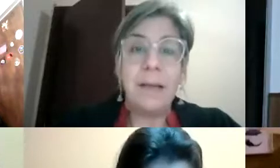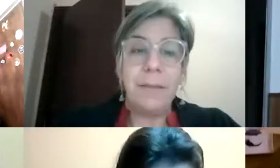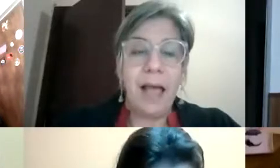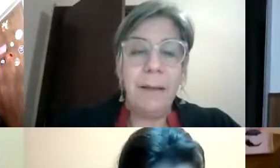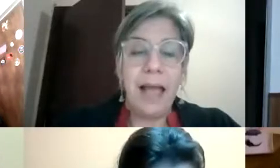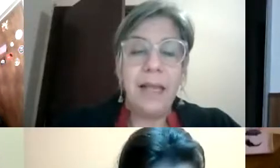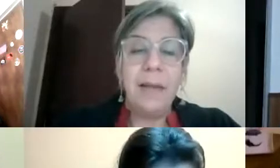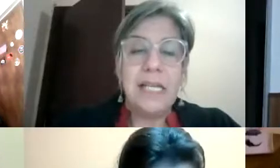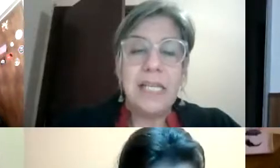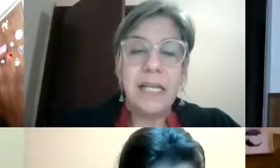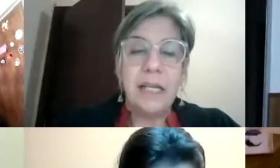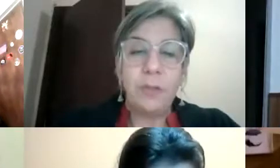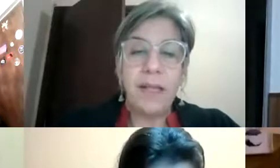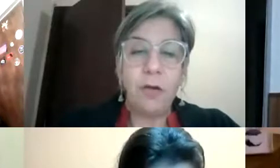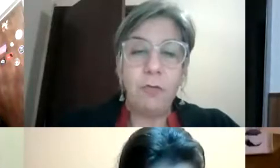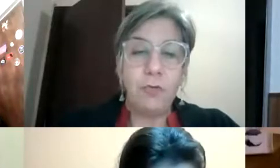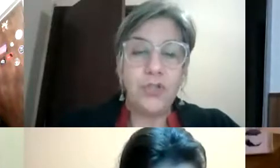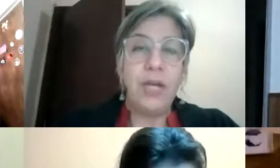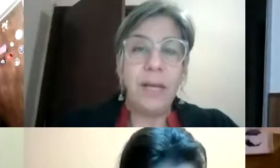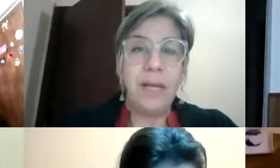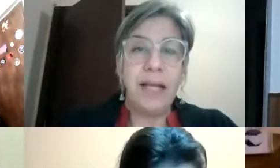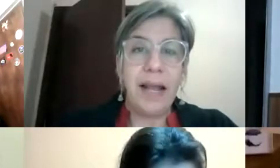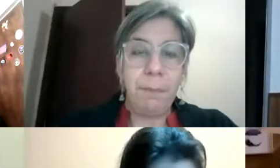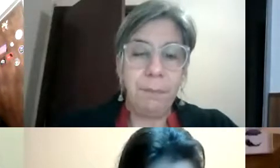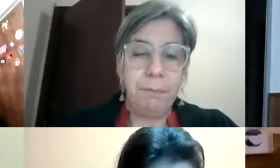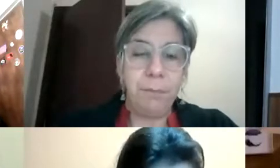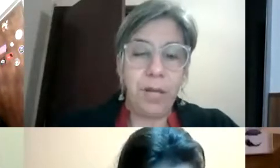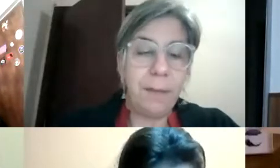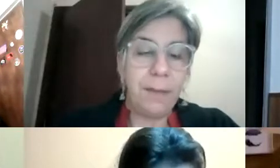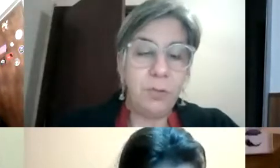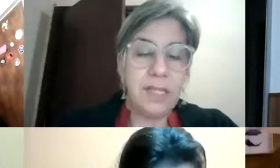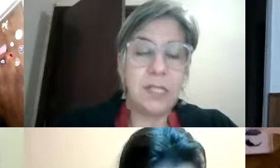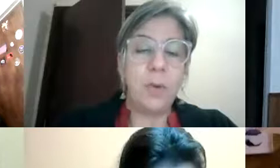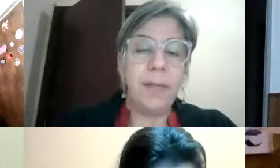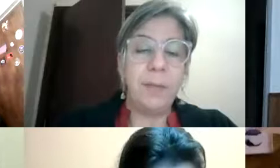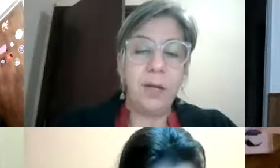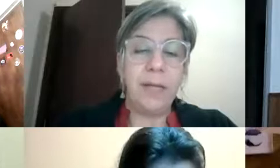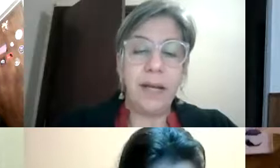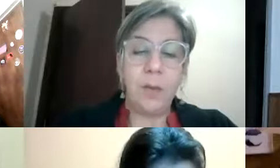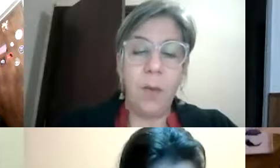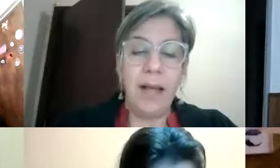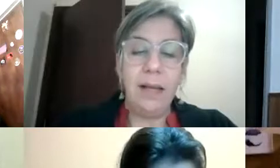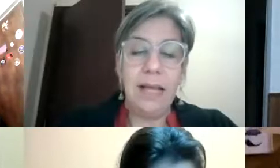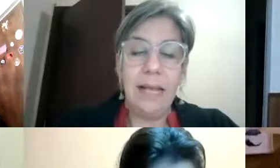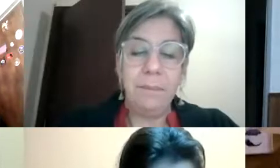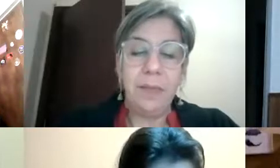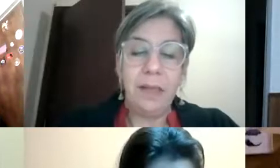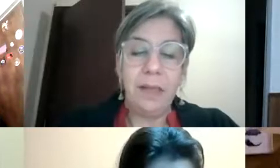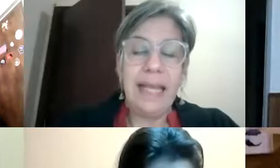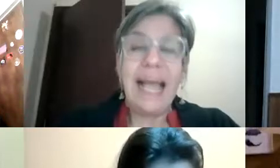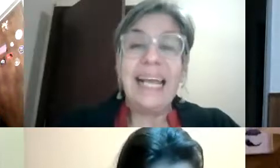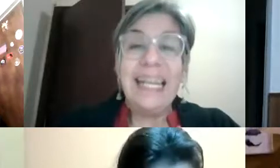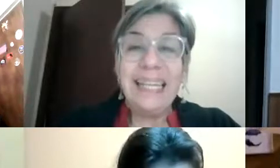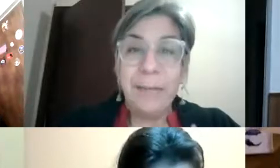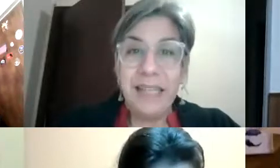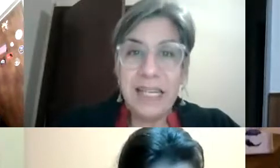vacuna, en el VIH hay esta confusión que la voy a aclarar, porque capaz que para ustedes es obvia, pero la voy a aclarar igual.